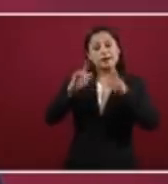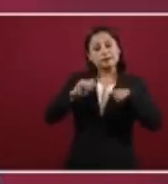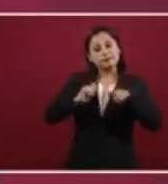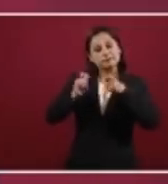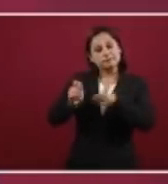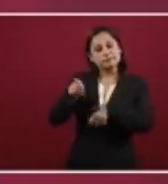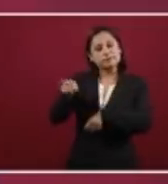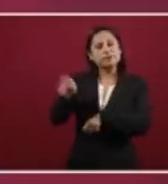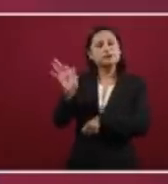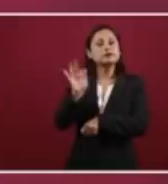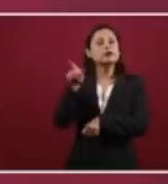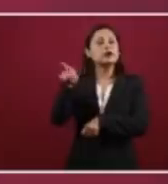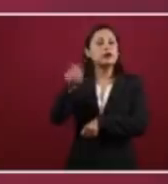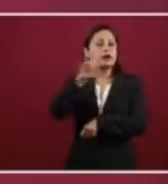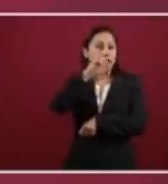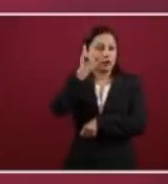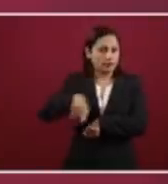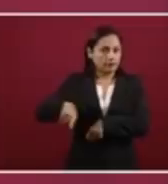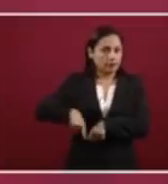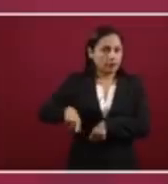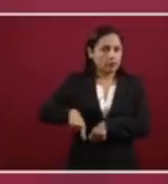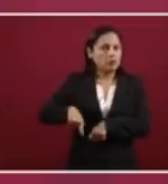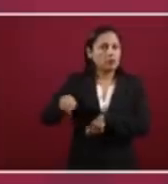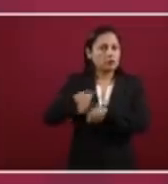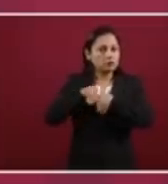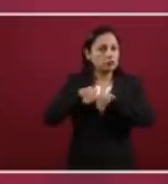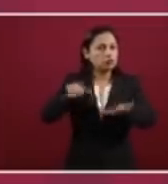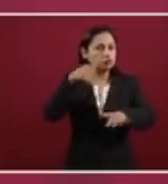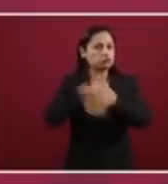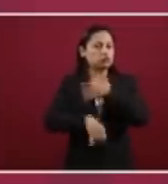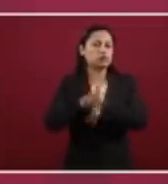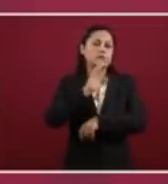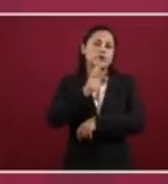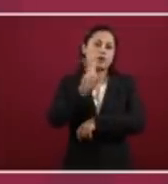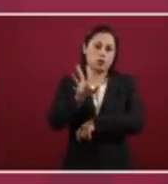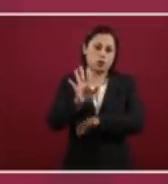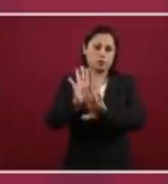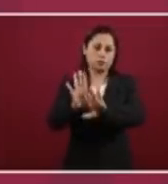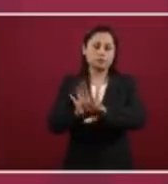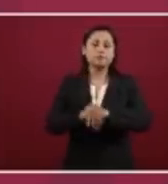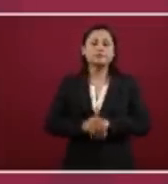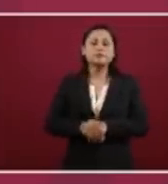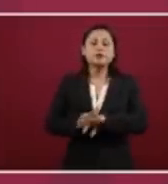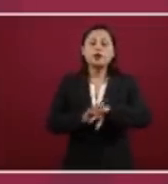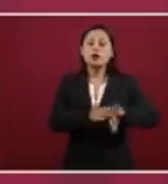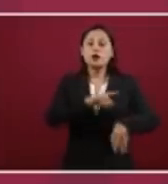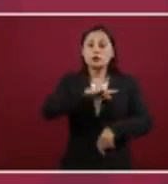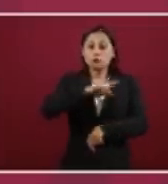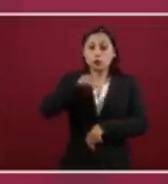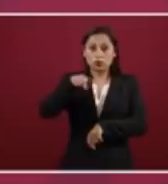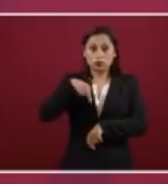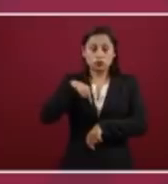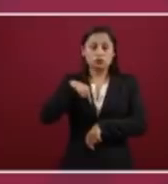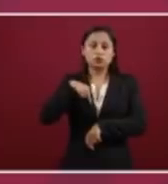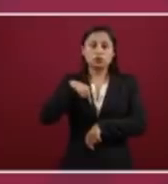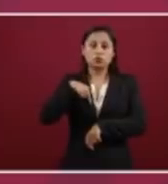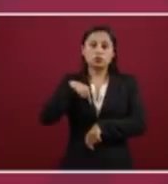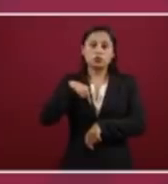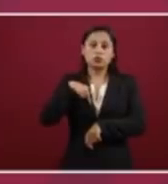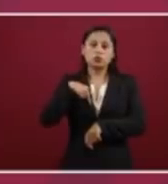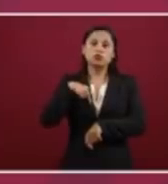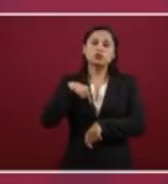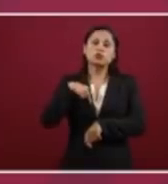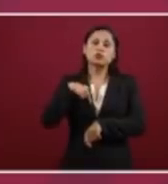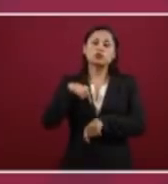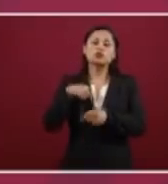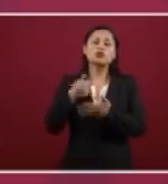podría dar una información muy detallada al respecto. Nosotros vamos a participar en la restauración de algunas viviendas que son parte